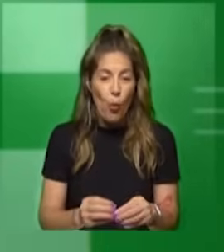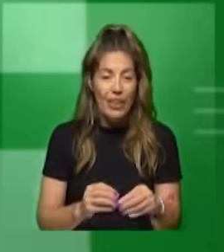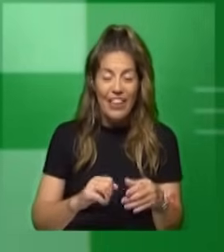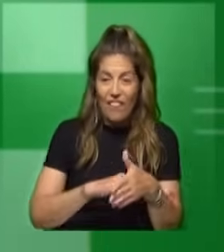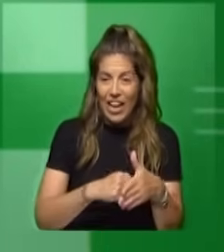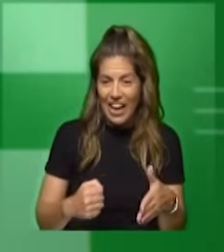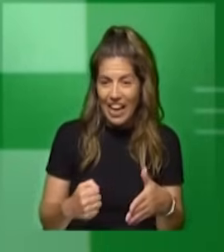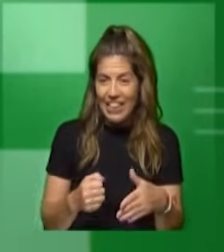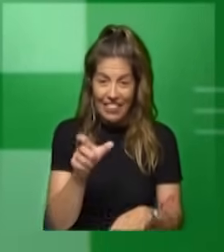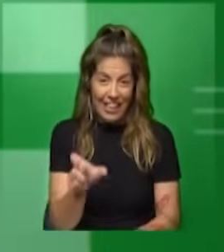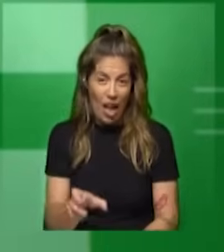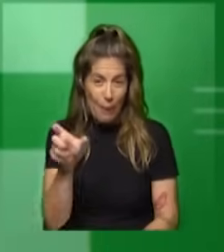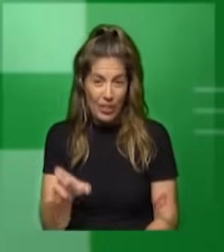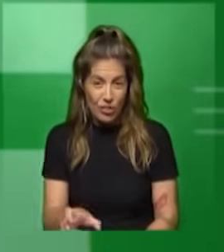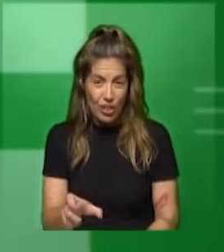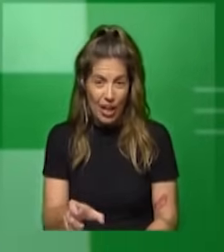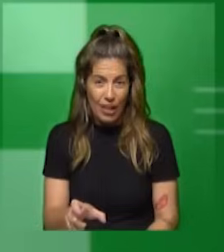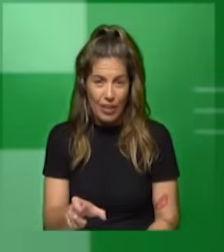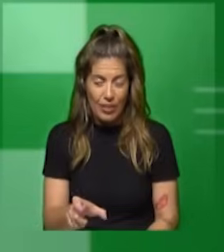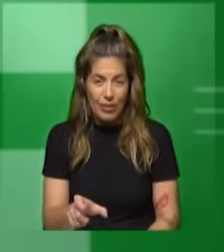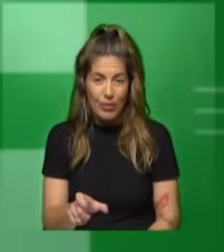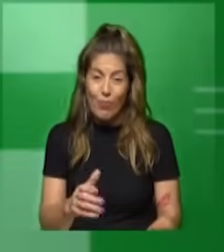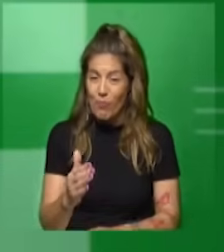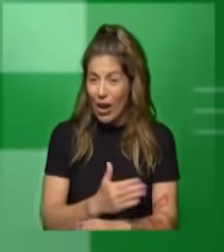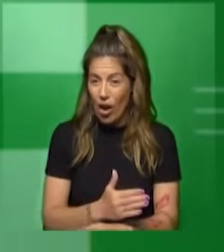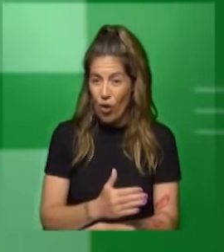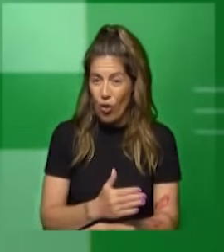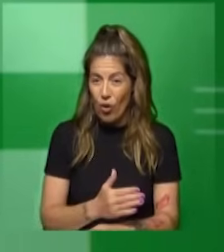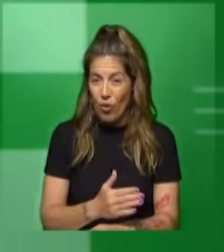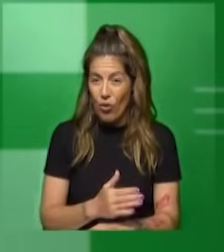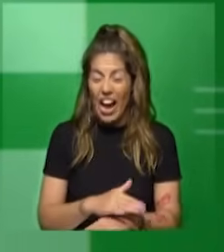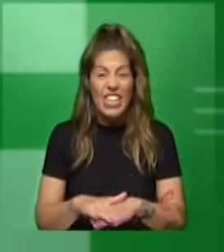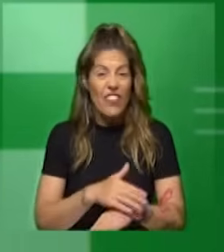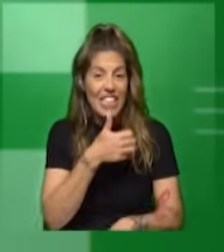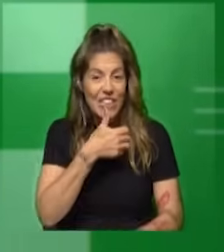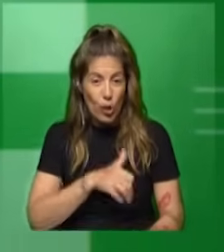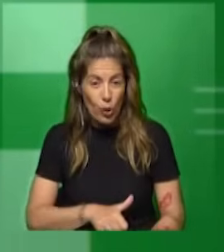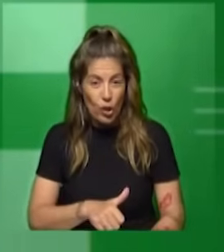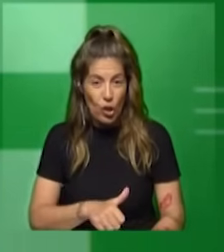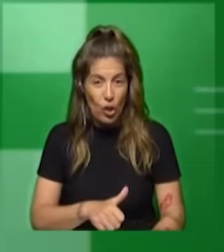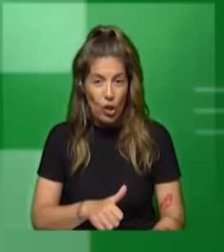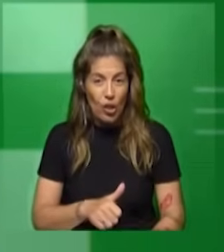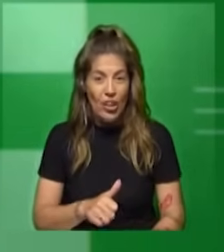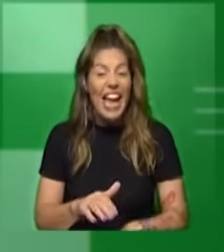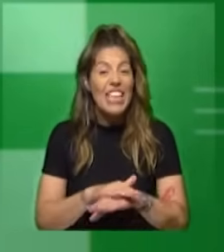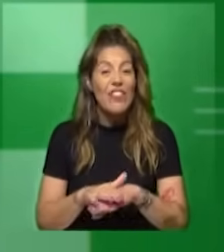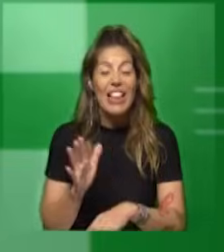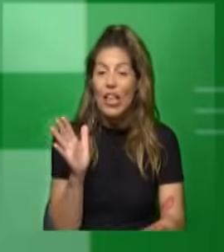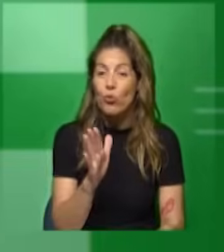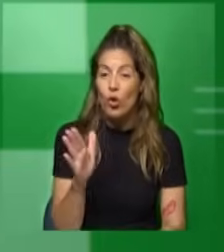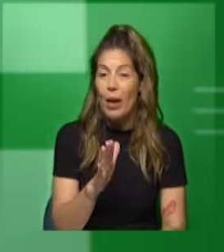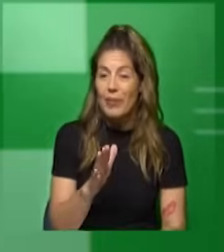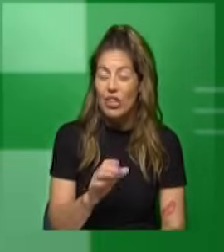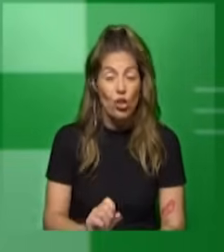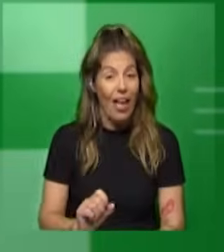cuentas corrientes de la gente están en un punto bajo histórico. El nivel de endeudamiento es un punto